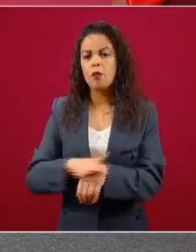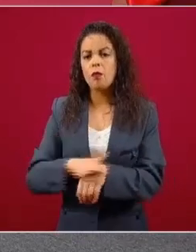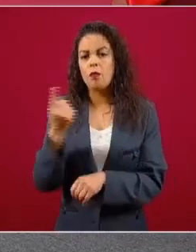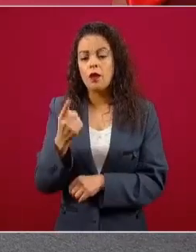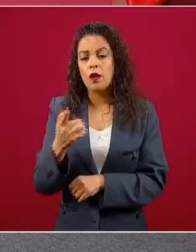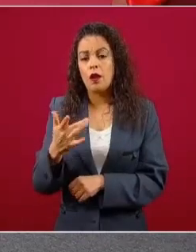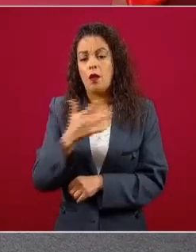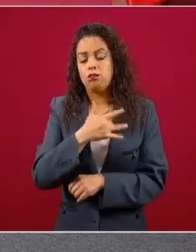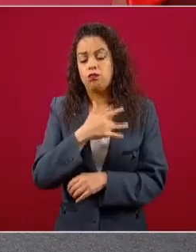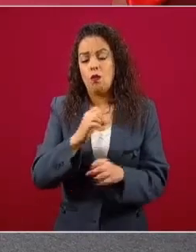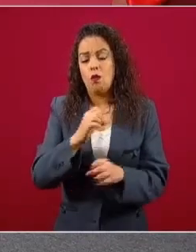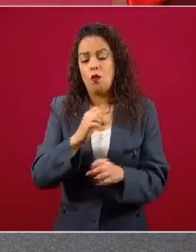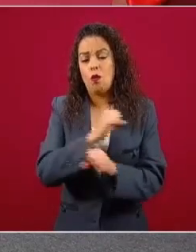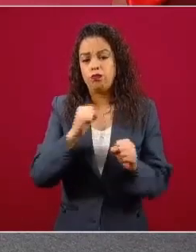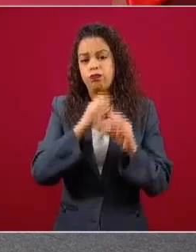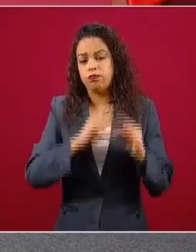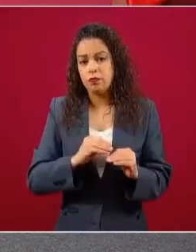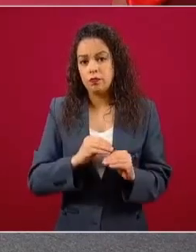por diabetes.